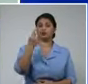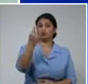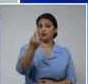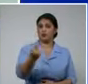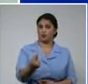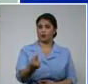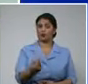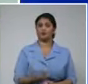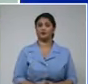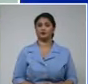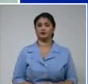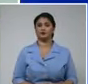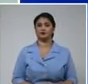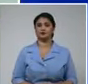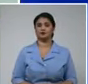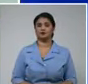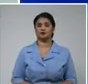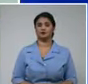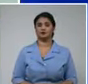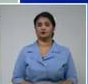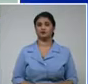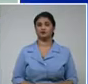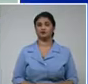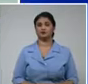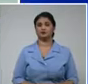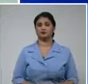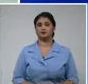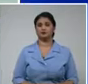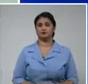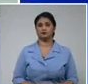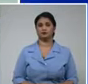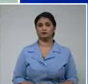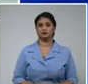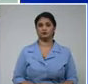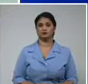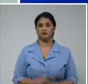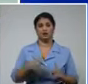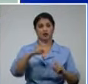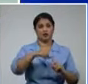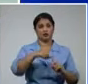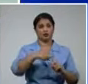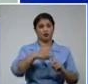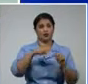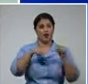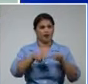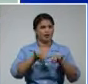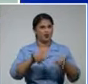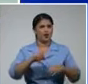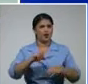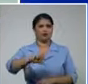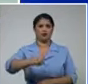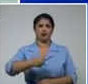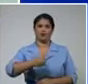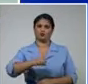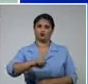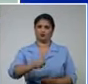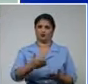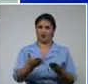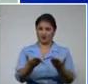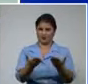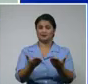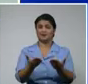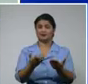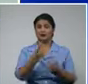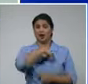uno. Las Tunas, provincia que también presenta un control de la pandemia, confirma ayer un